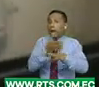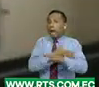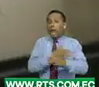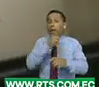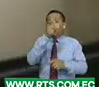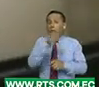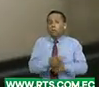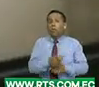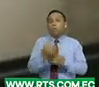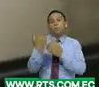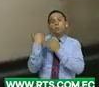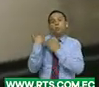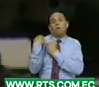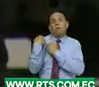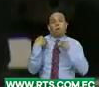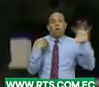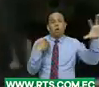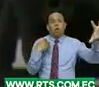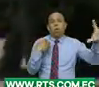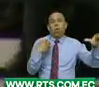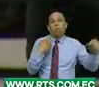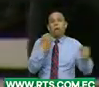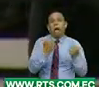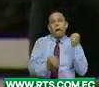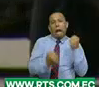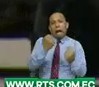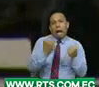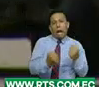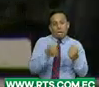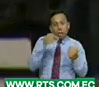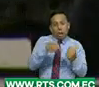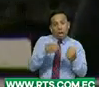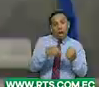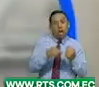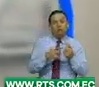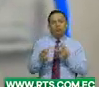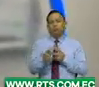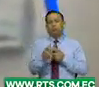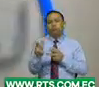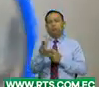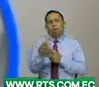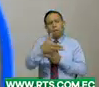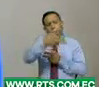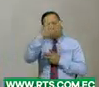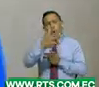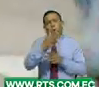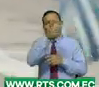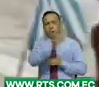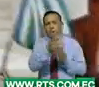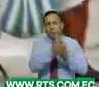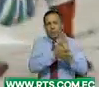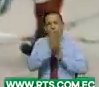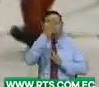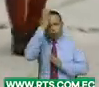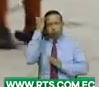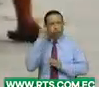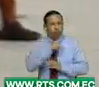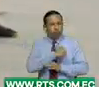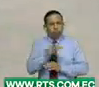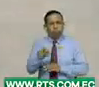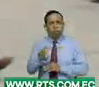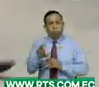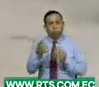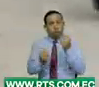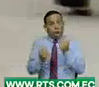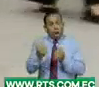encargada de robar el vehículo que luego se utilizó en el crimen de efraín ruales pero este martes se llevó a cabo